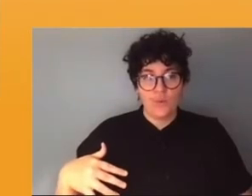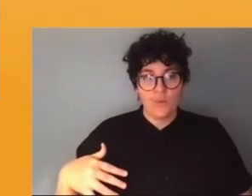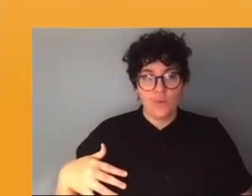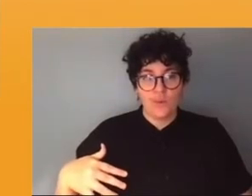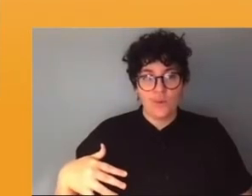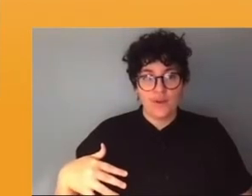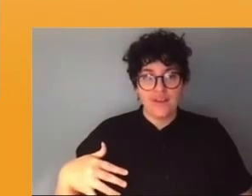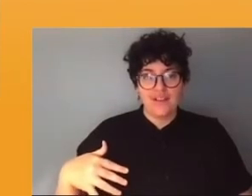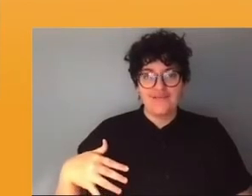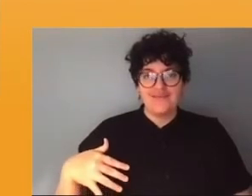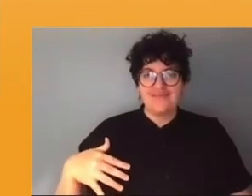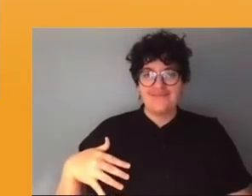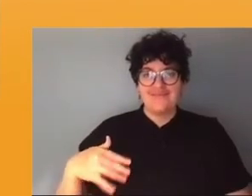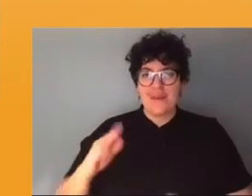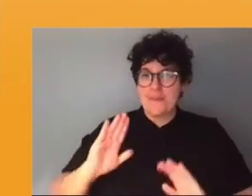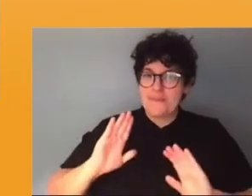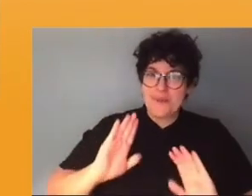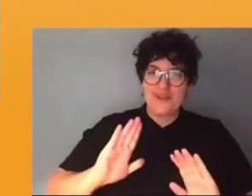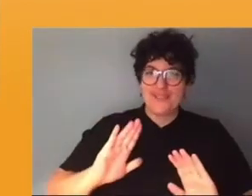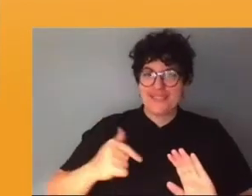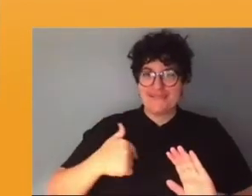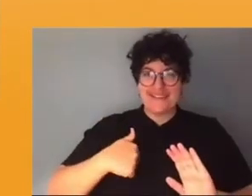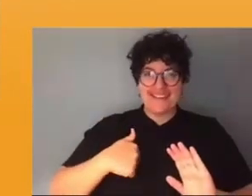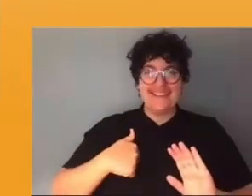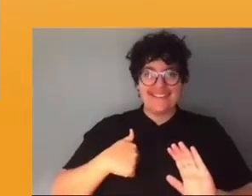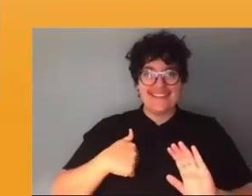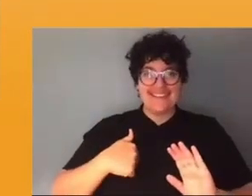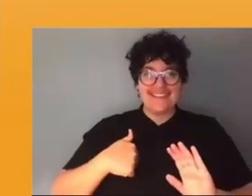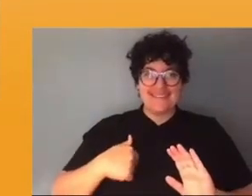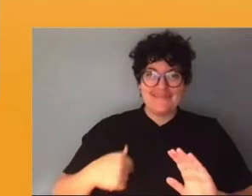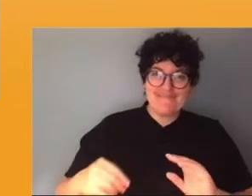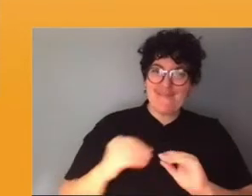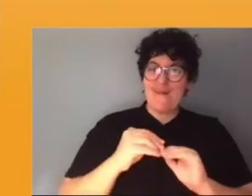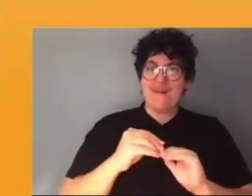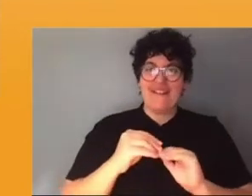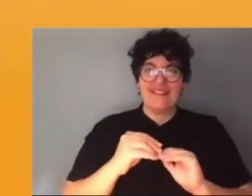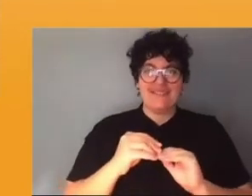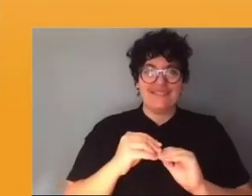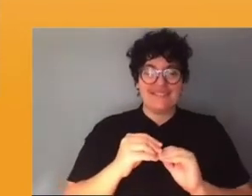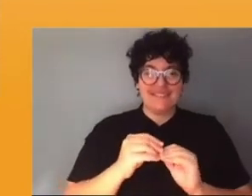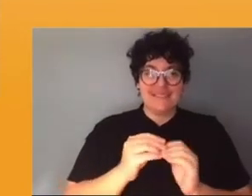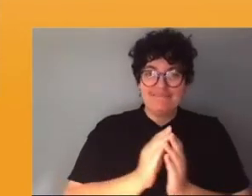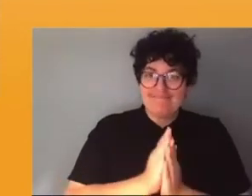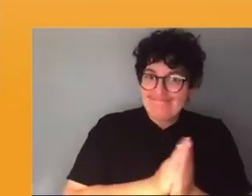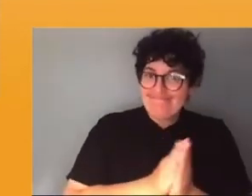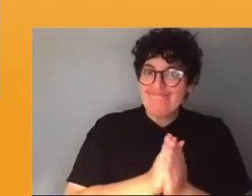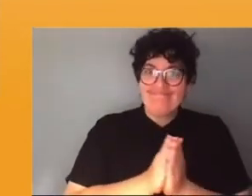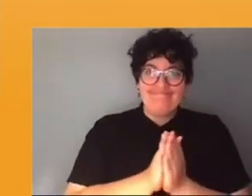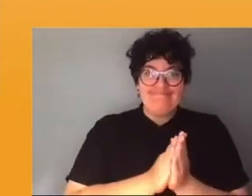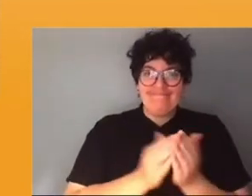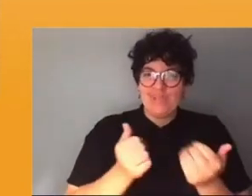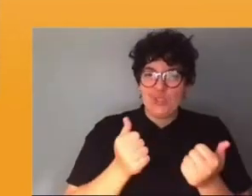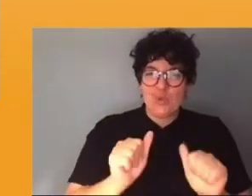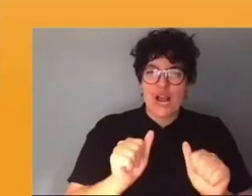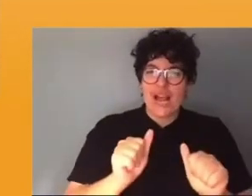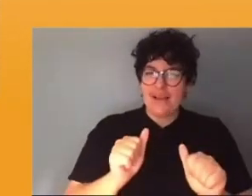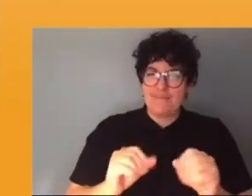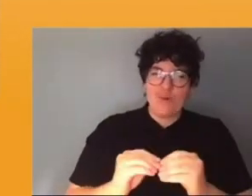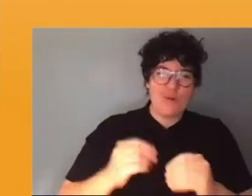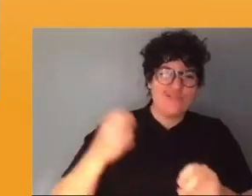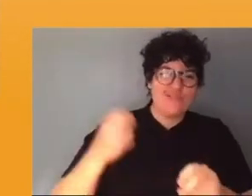Eso me impulsa más a